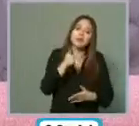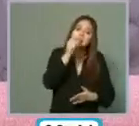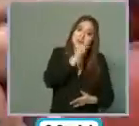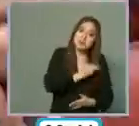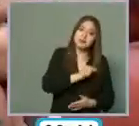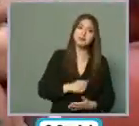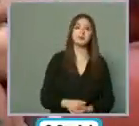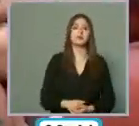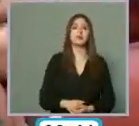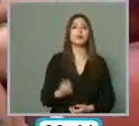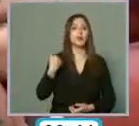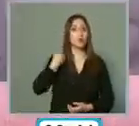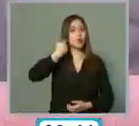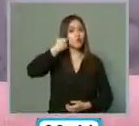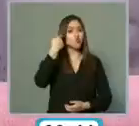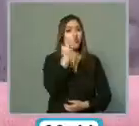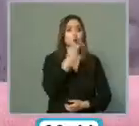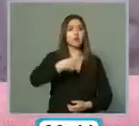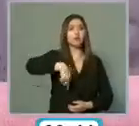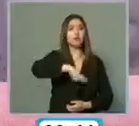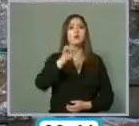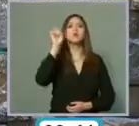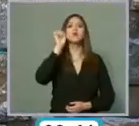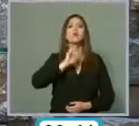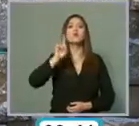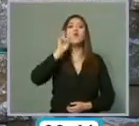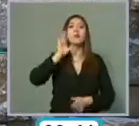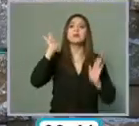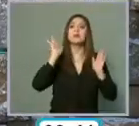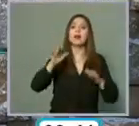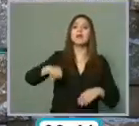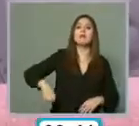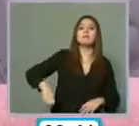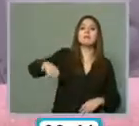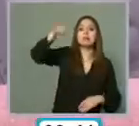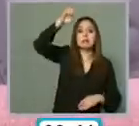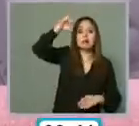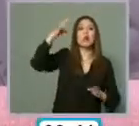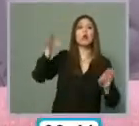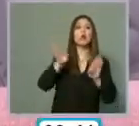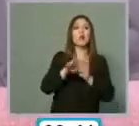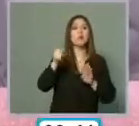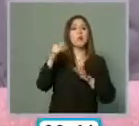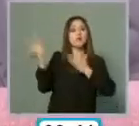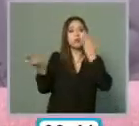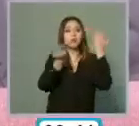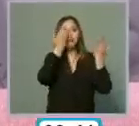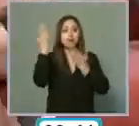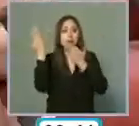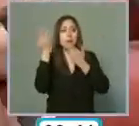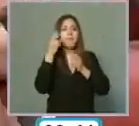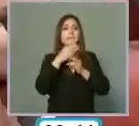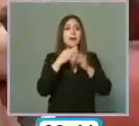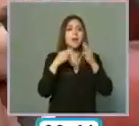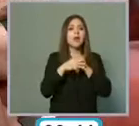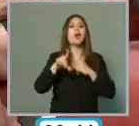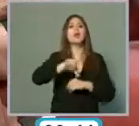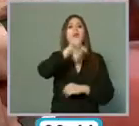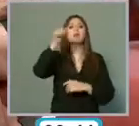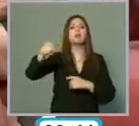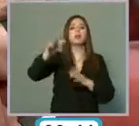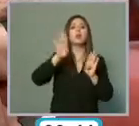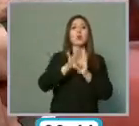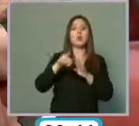a las personas mayores le cuesta más trabajo, Claro. tanto las asignaturas como el estar conviviendo con toda